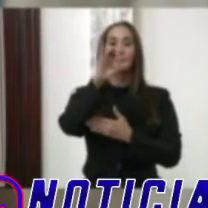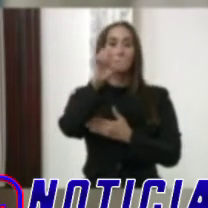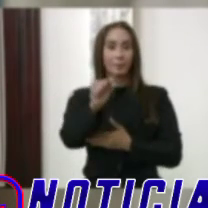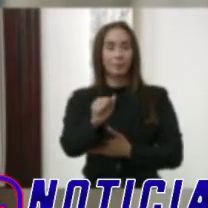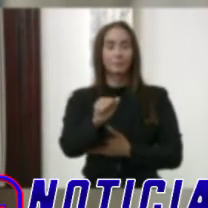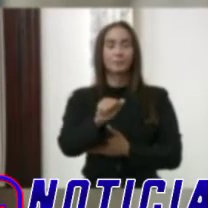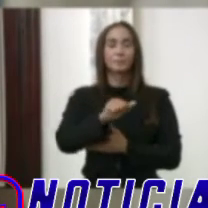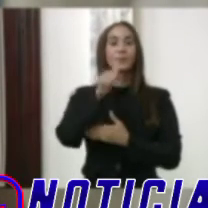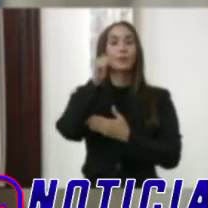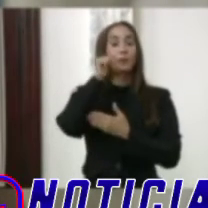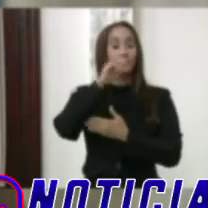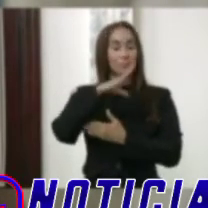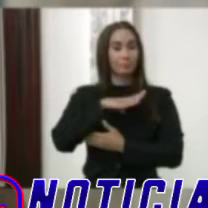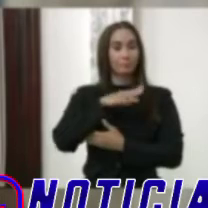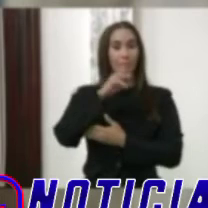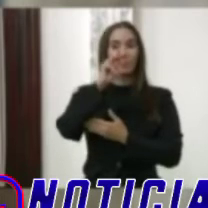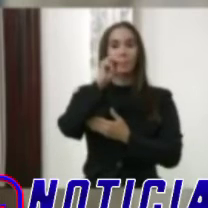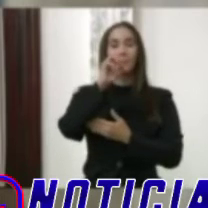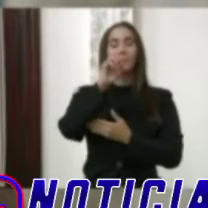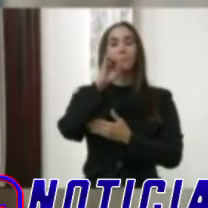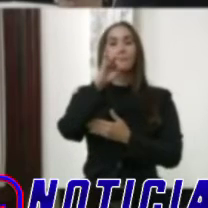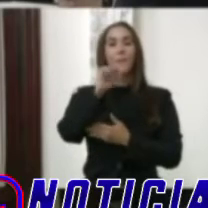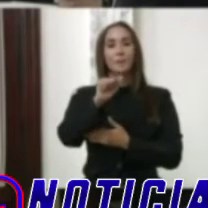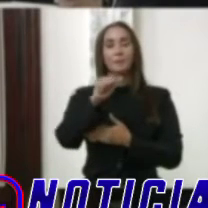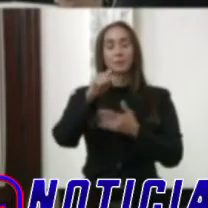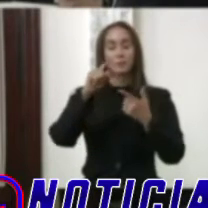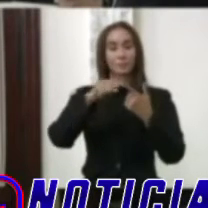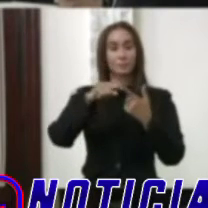Inés Aispún, señor Emmanuel Castillo.